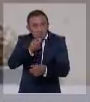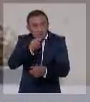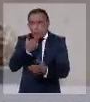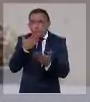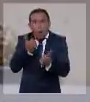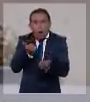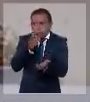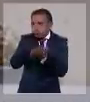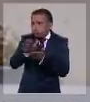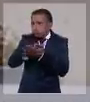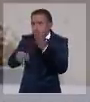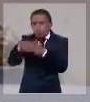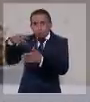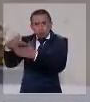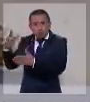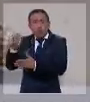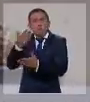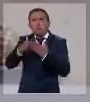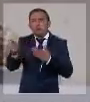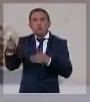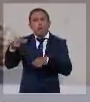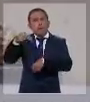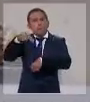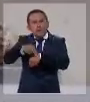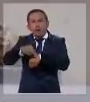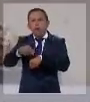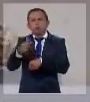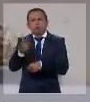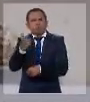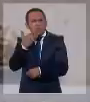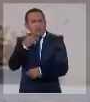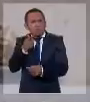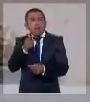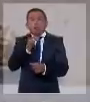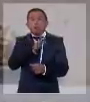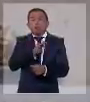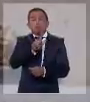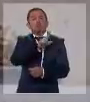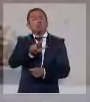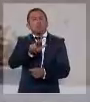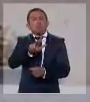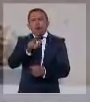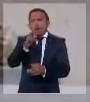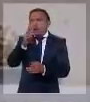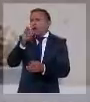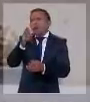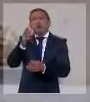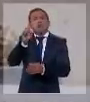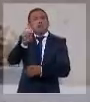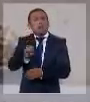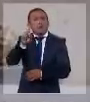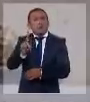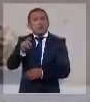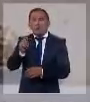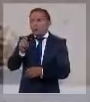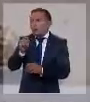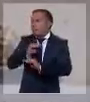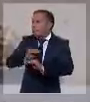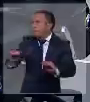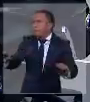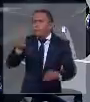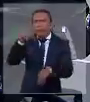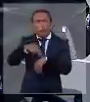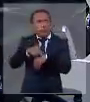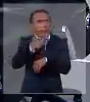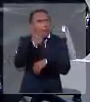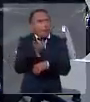suficientes, no se diga en fin de semana, por las noches, lo primero que tenemos que garantizar son médicos, enfermeras y